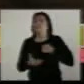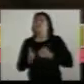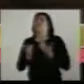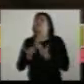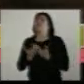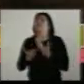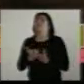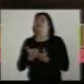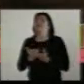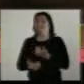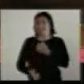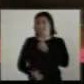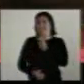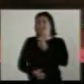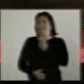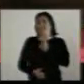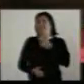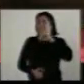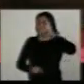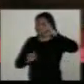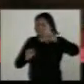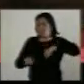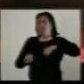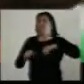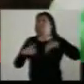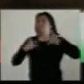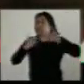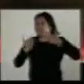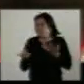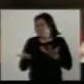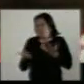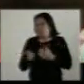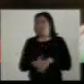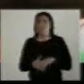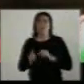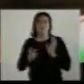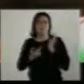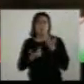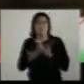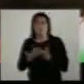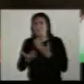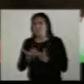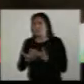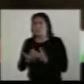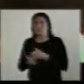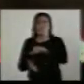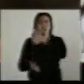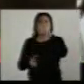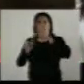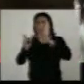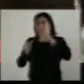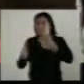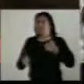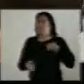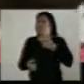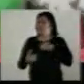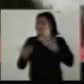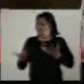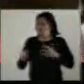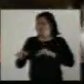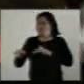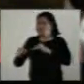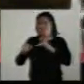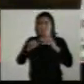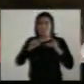que demostrarnos primero a nosotros mismos que sí somos capaces y demostrar a la gente que está afuera que nosotros